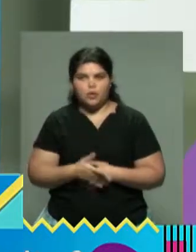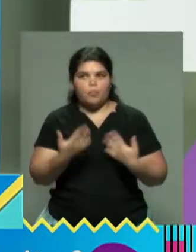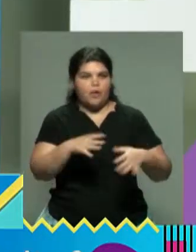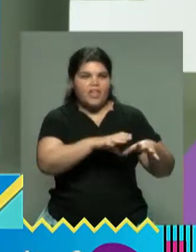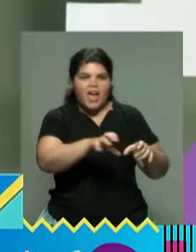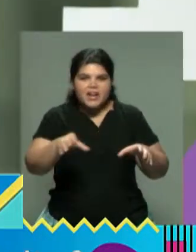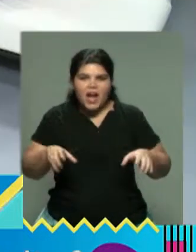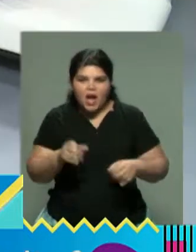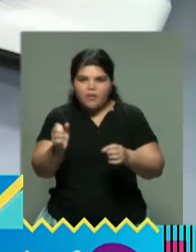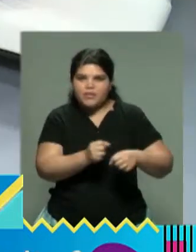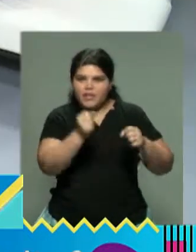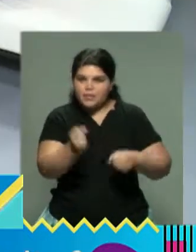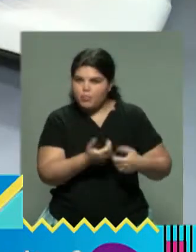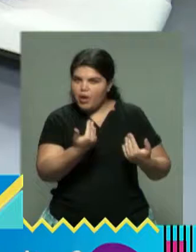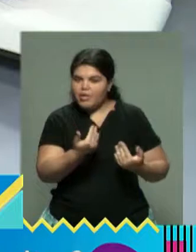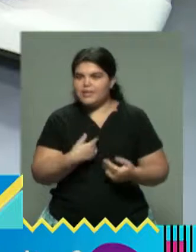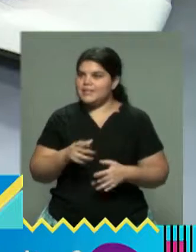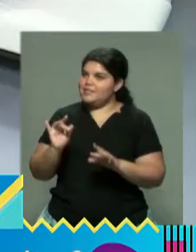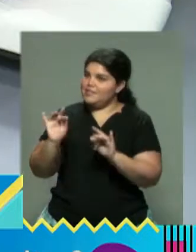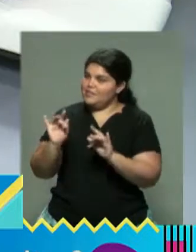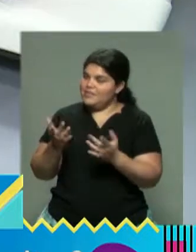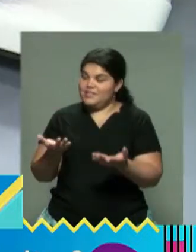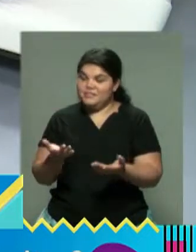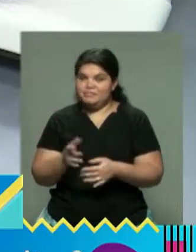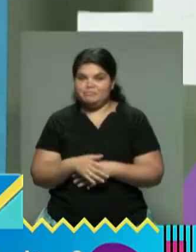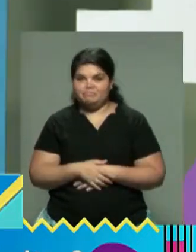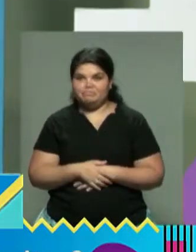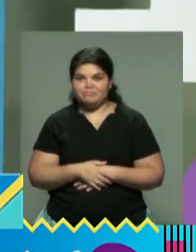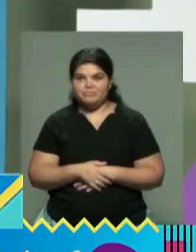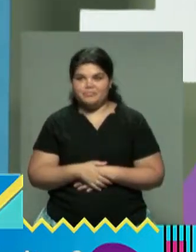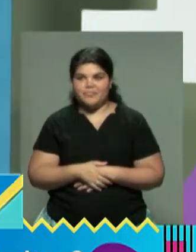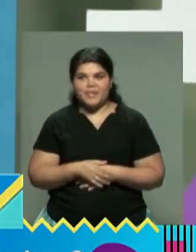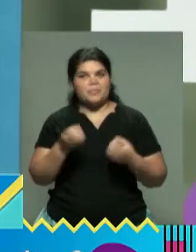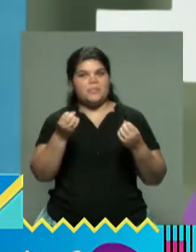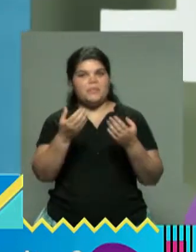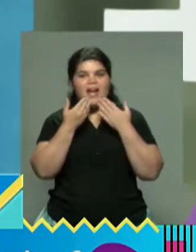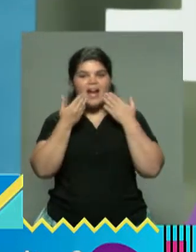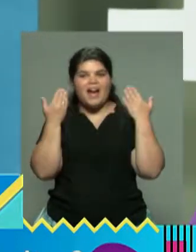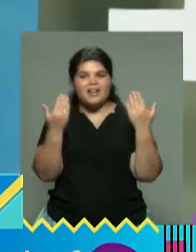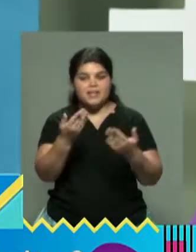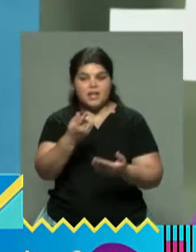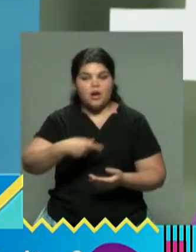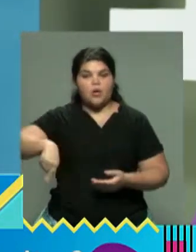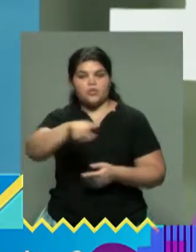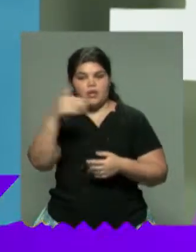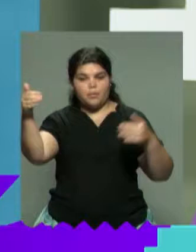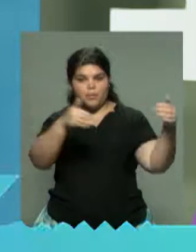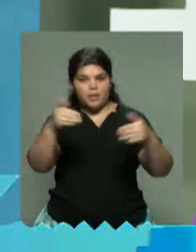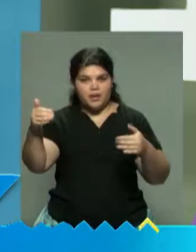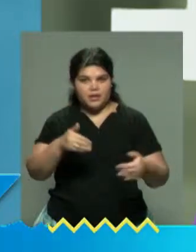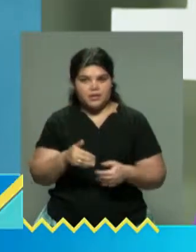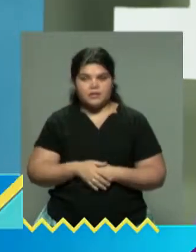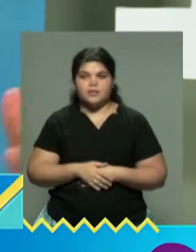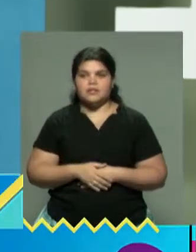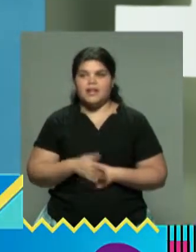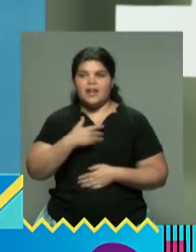poco complicado. Es medio difícil, pero... Está un poco movido. Pero chicos, bueno, les agradecemos muchísimo que hayan venido a participar, que se hayan